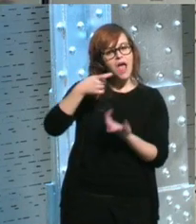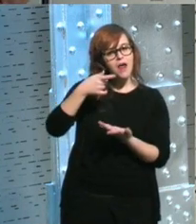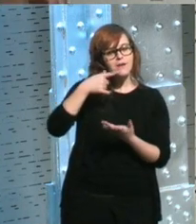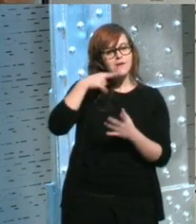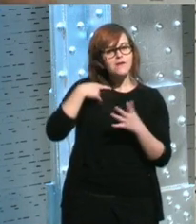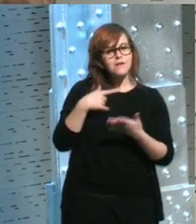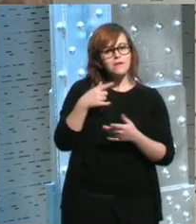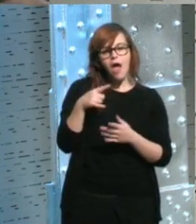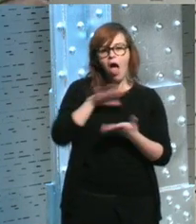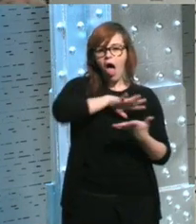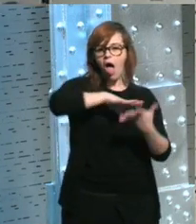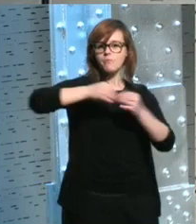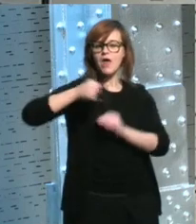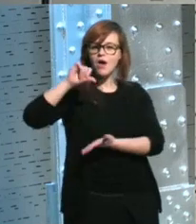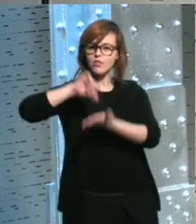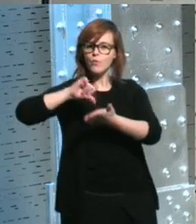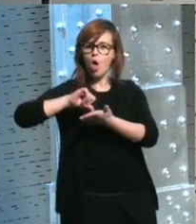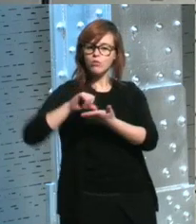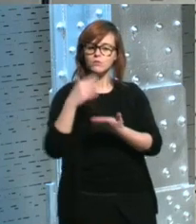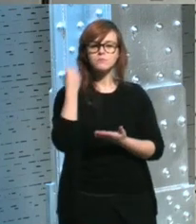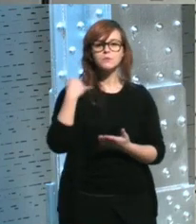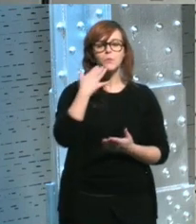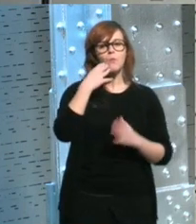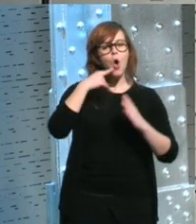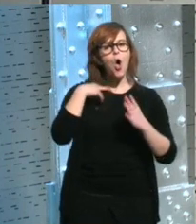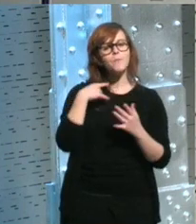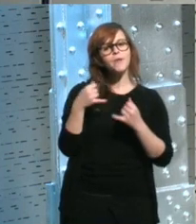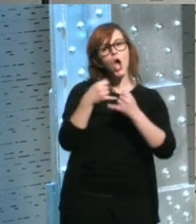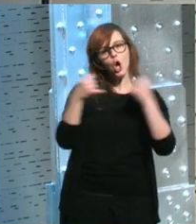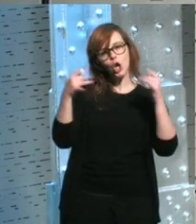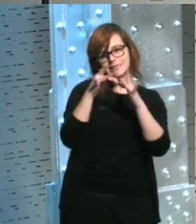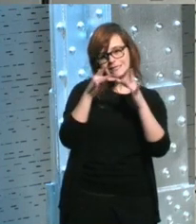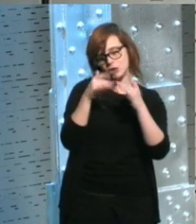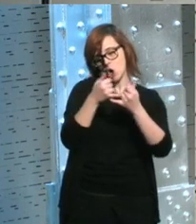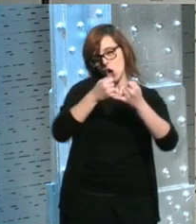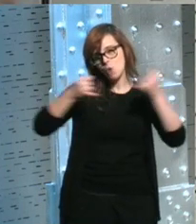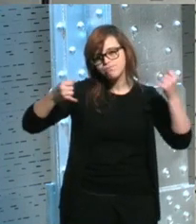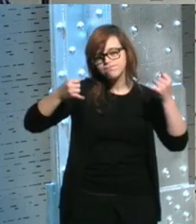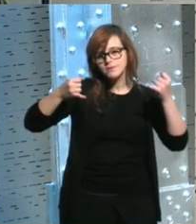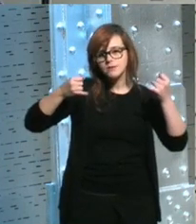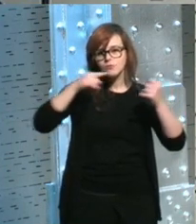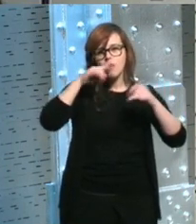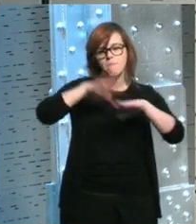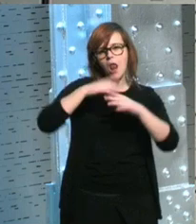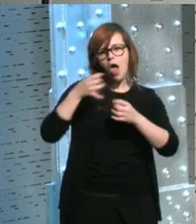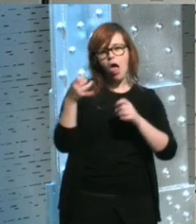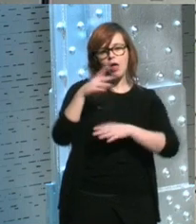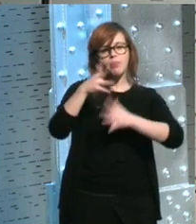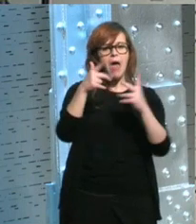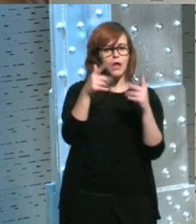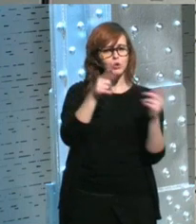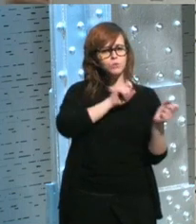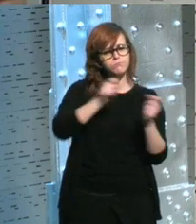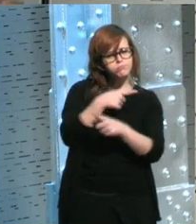de conexión muy buenos, un ancho de banda muy grande, y con eso que la gente pueda acceder a los cursos